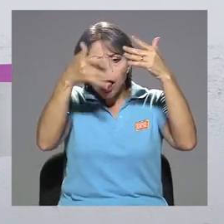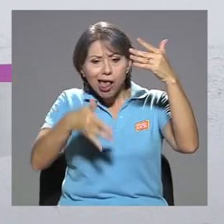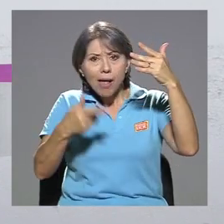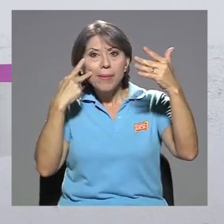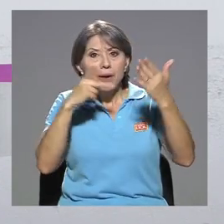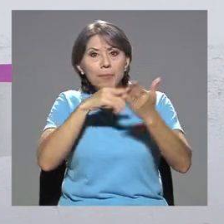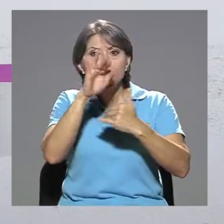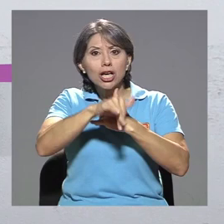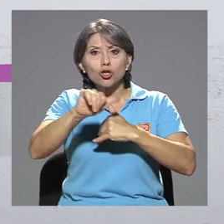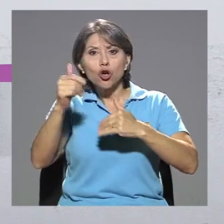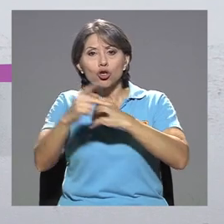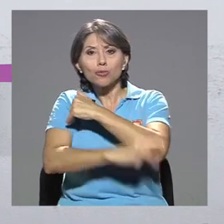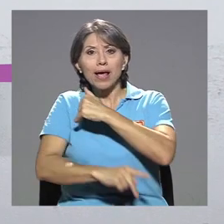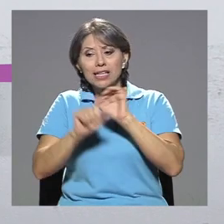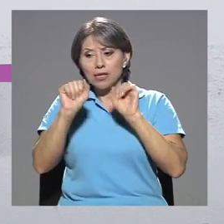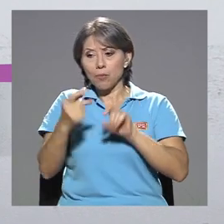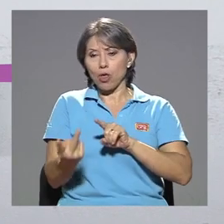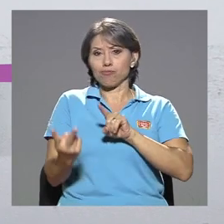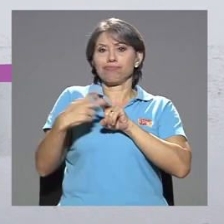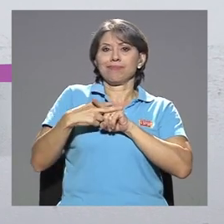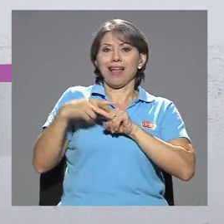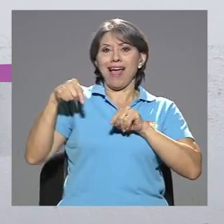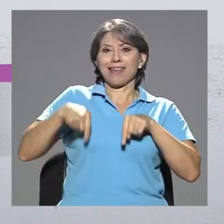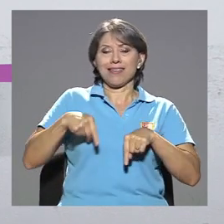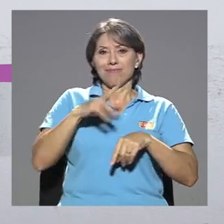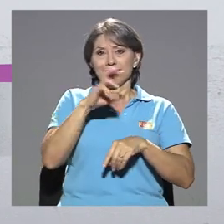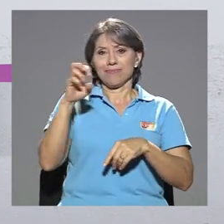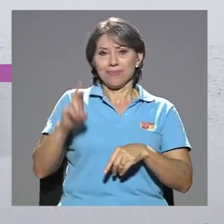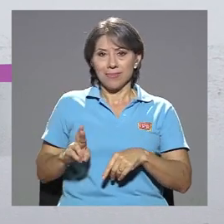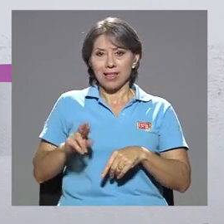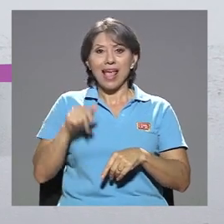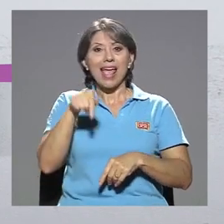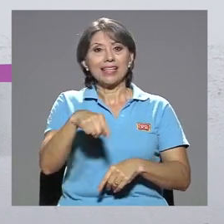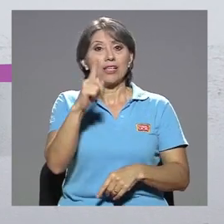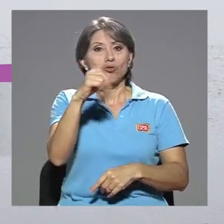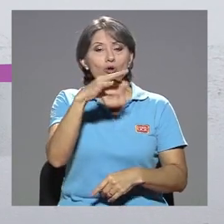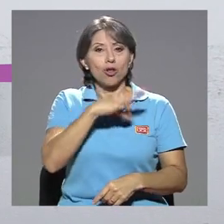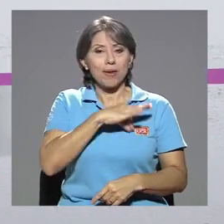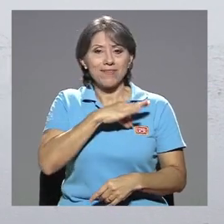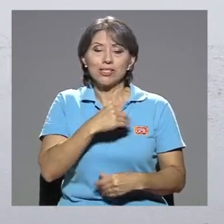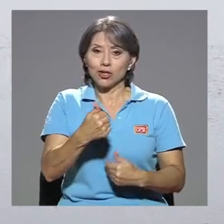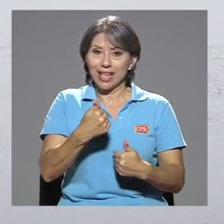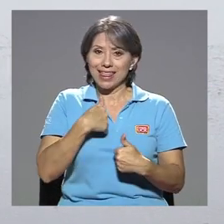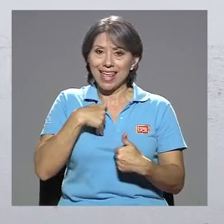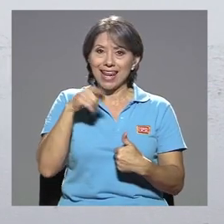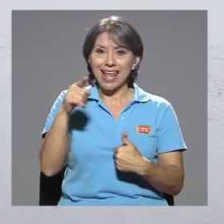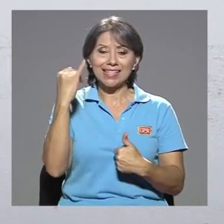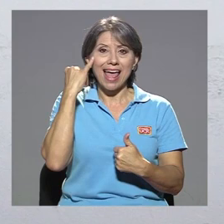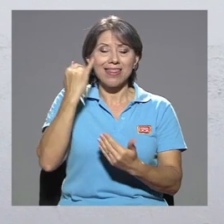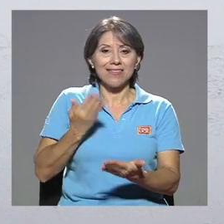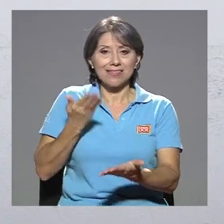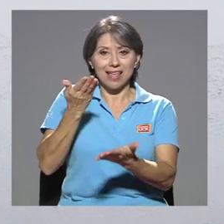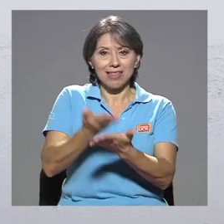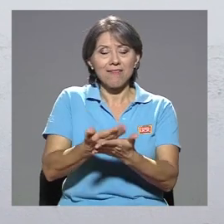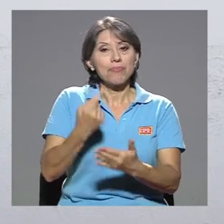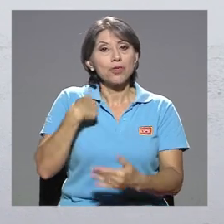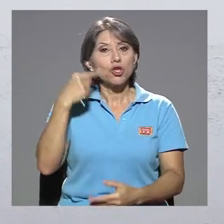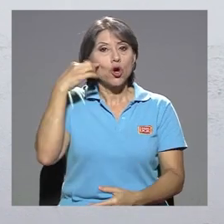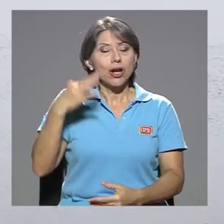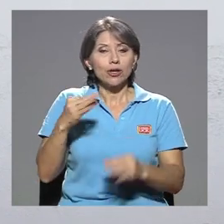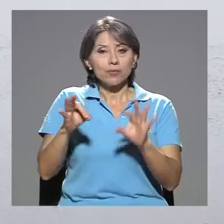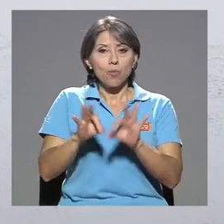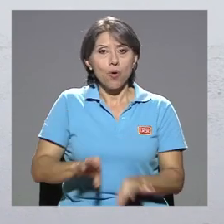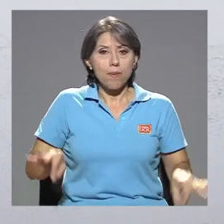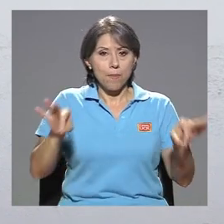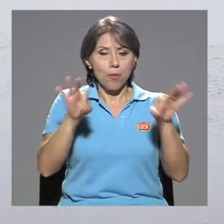proyectos que tienen otros países e implementarlos aquí tropicalizar los entonces ese es uno de los beneficios que tiene esta iniciativa y yo